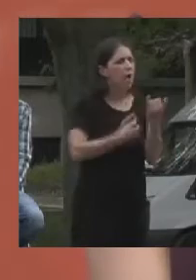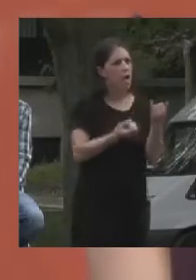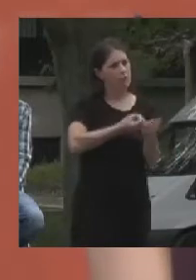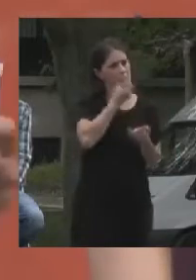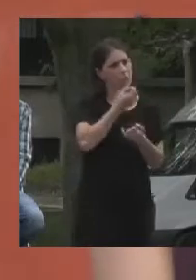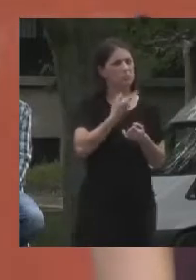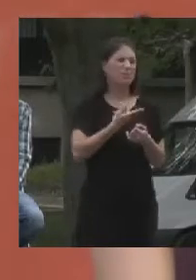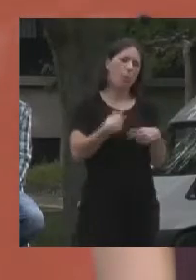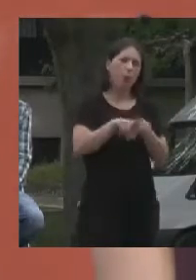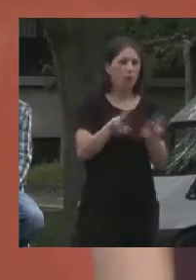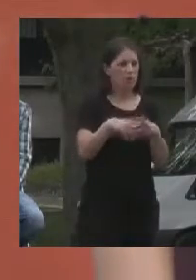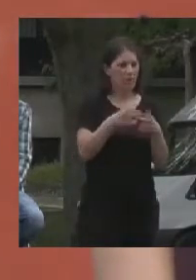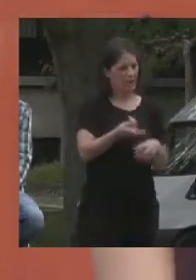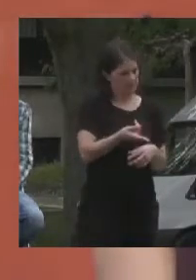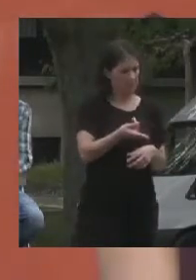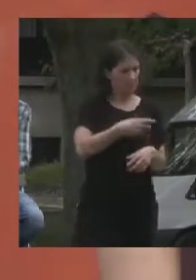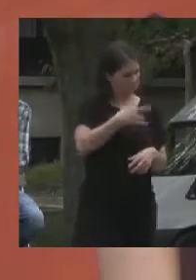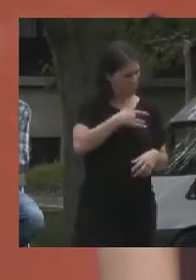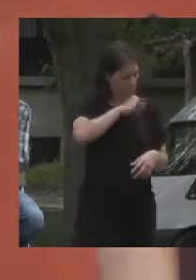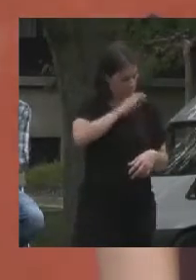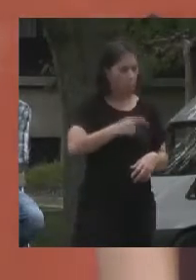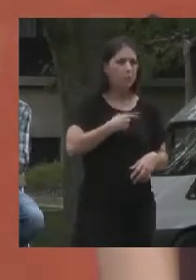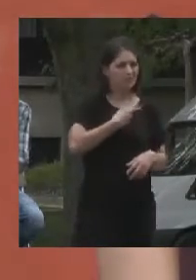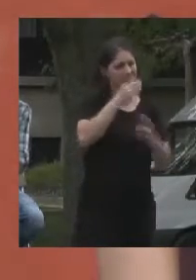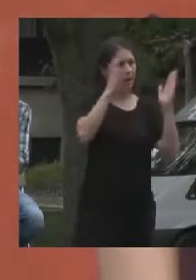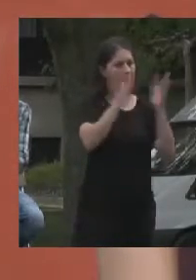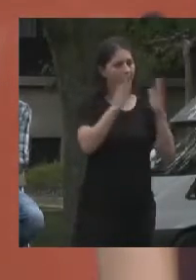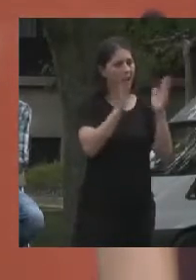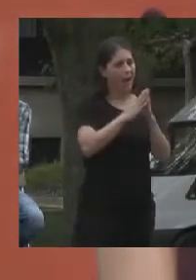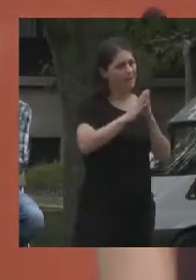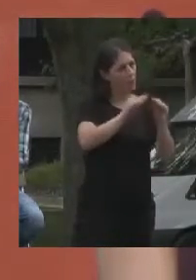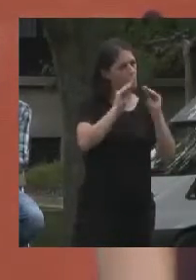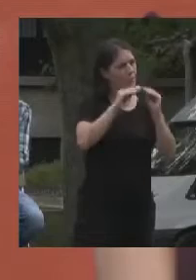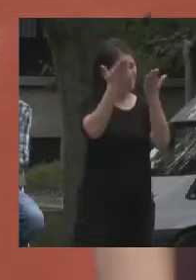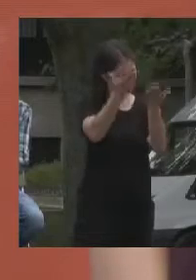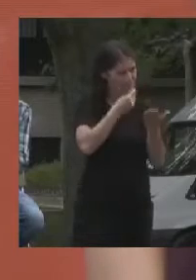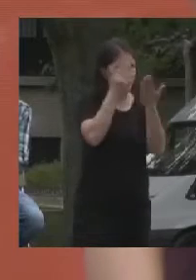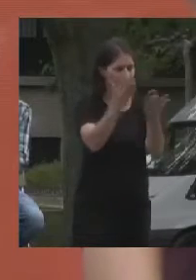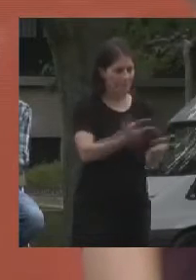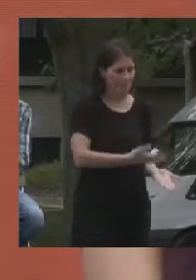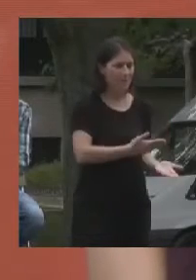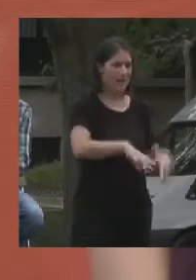a casa, benvidos a casa. Esta é a vosa casa.